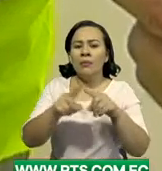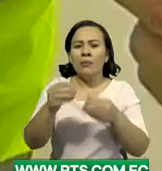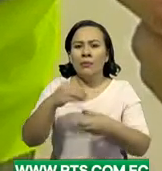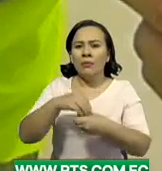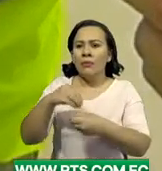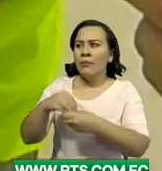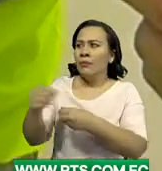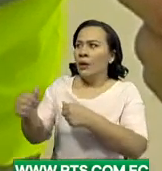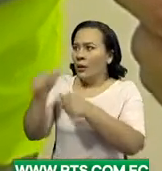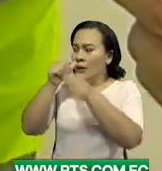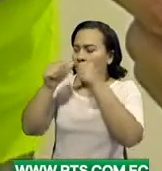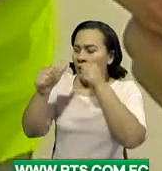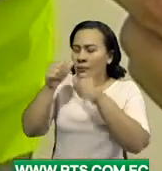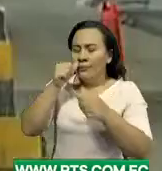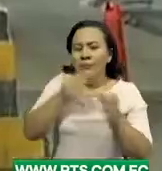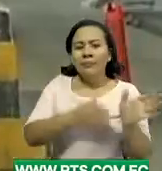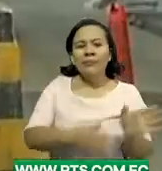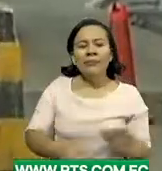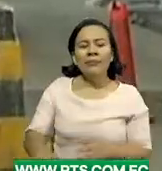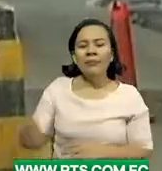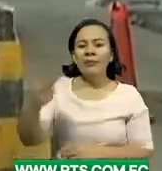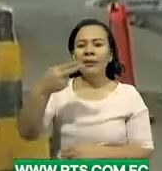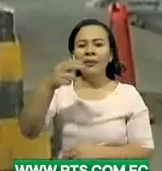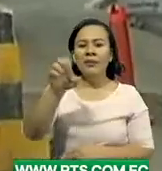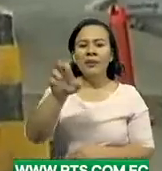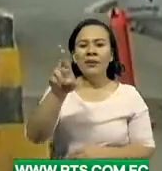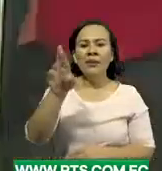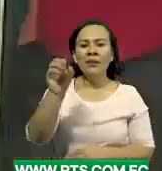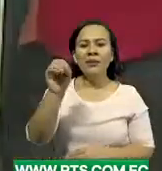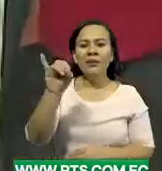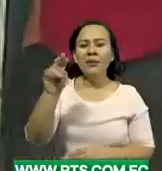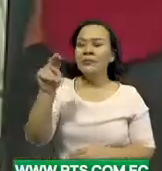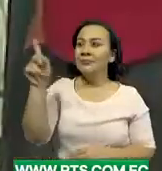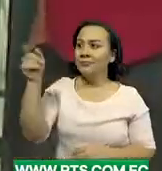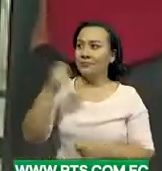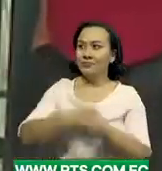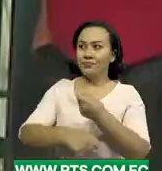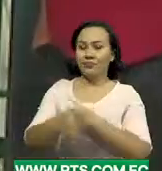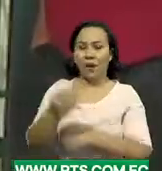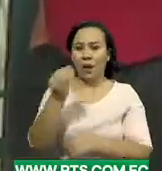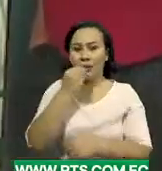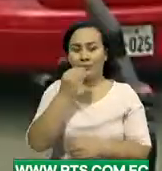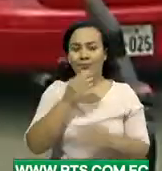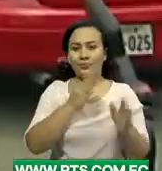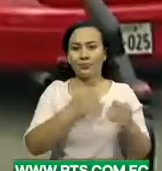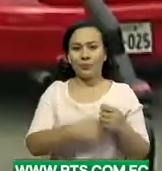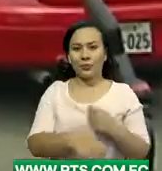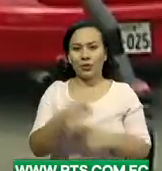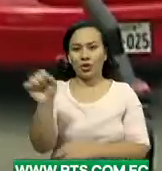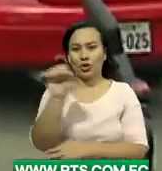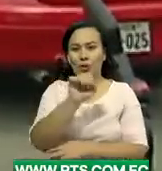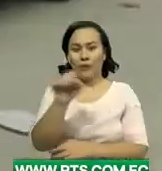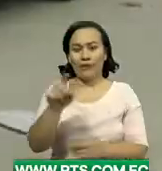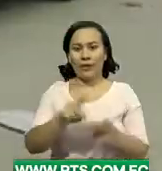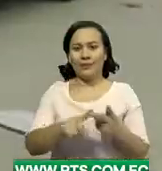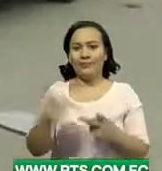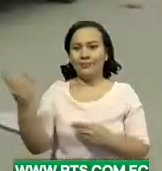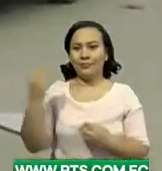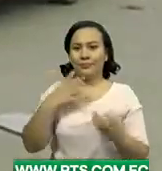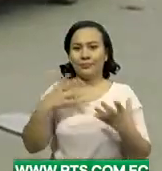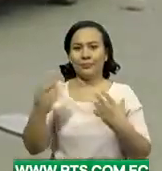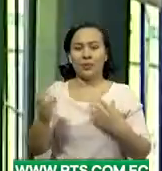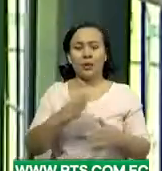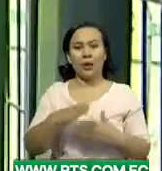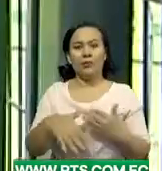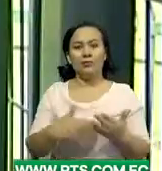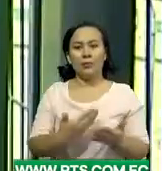sustancia presumiblemente heroína. En el mercado de Montebello, usuarios, choferes y comerciantes coinciden en que por estos